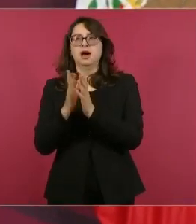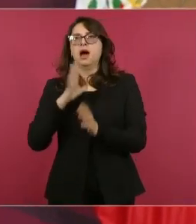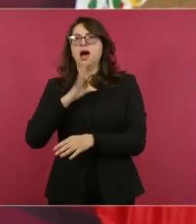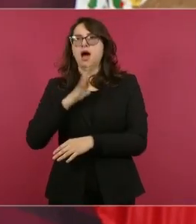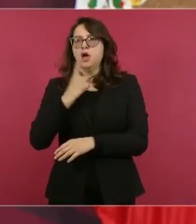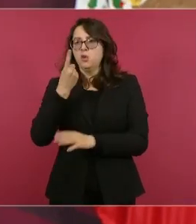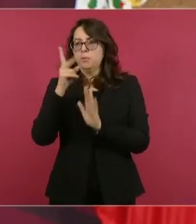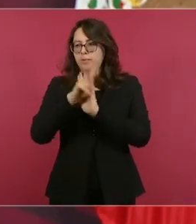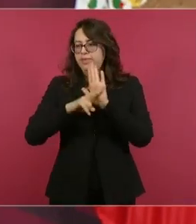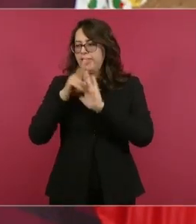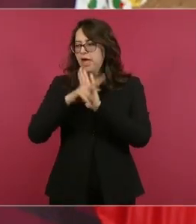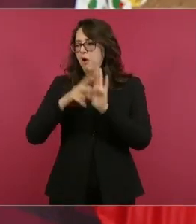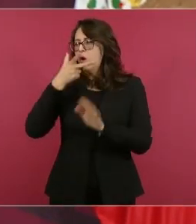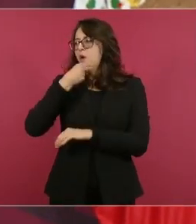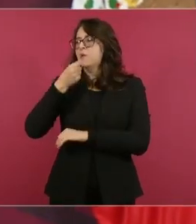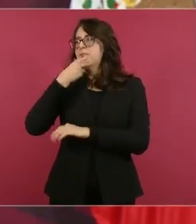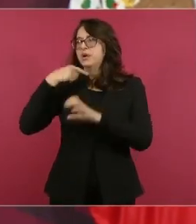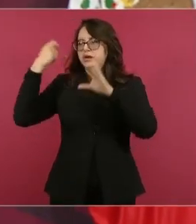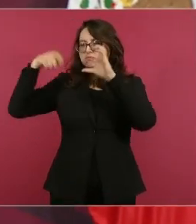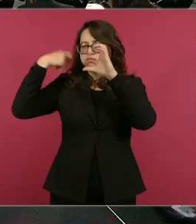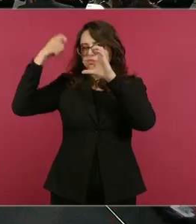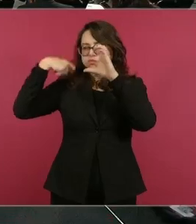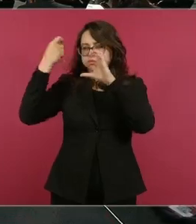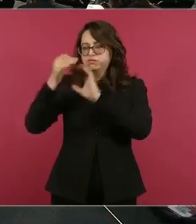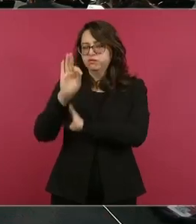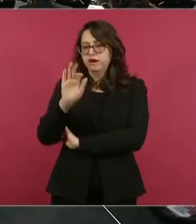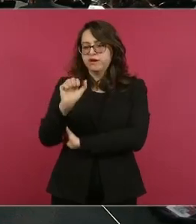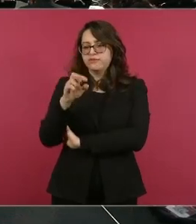Fernando de Michoacán,